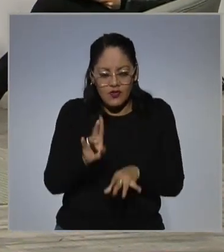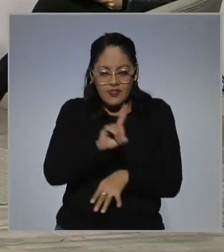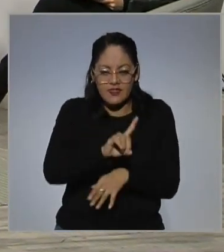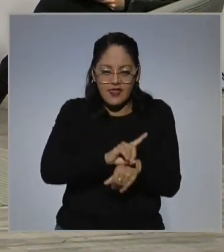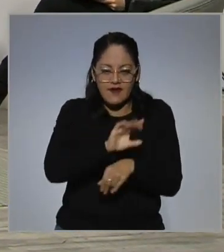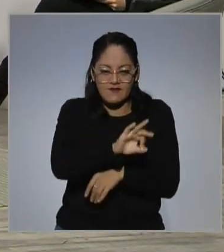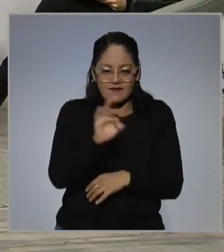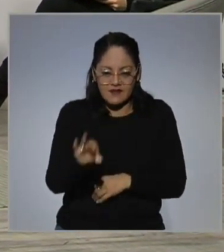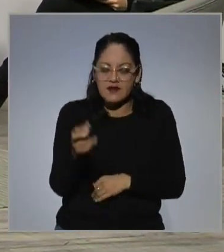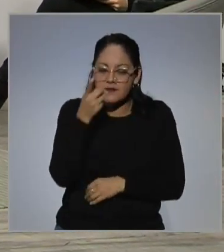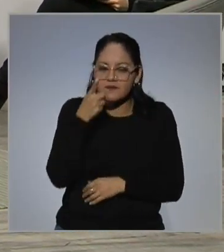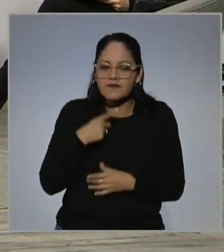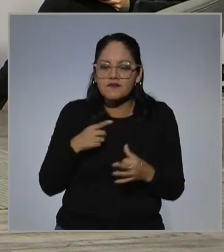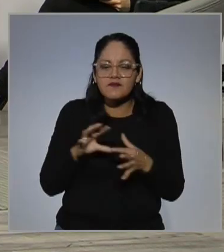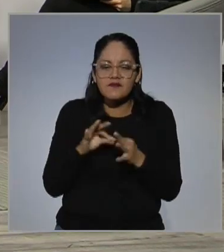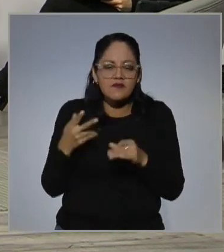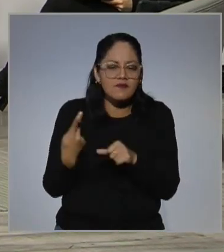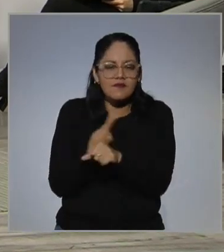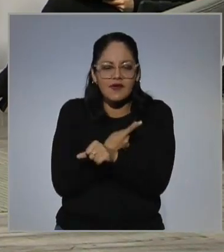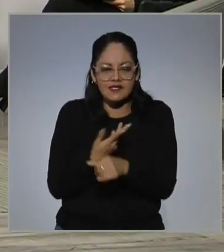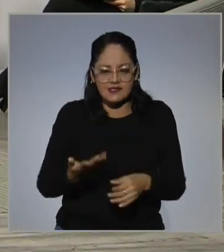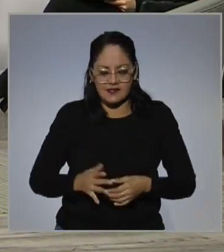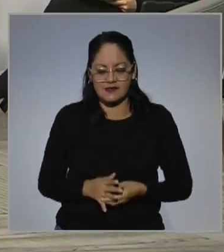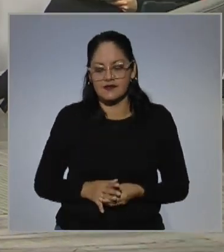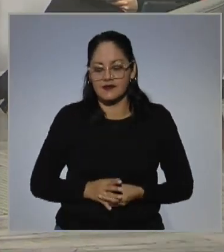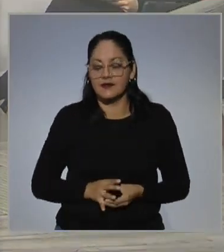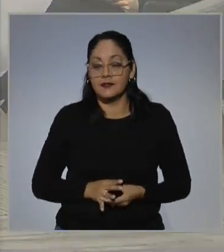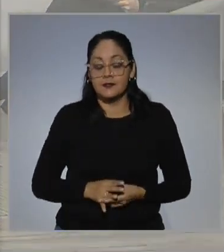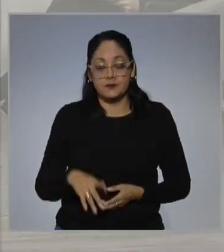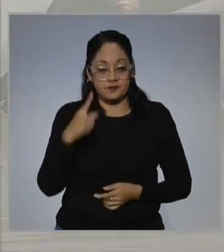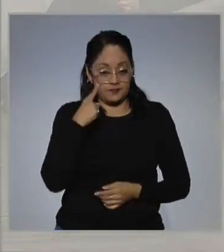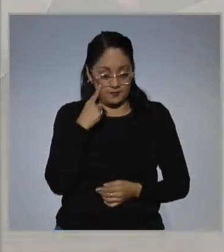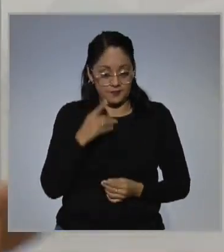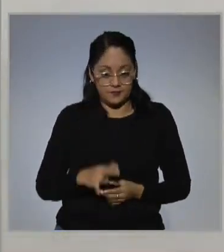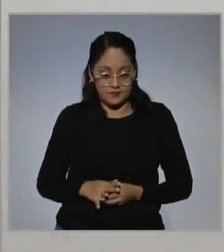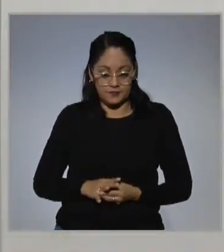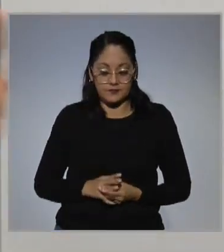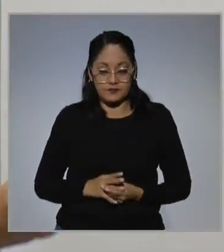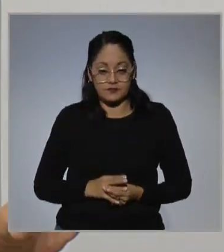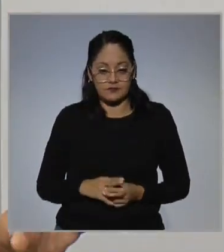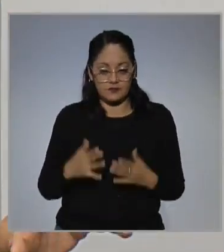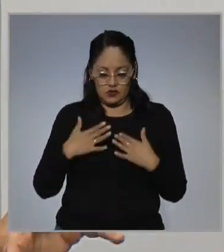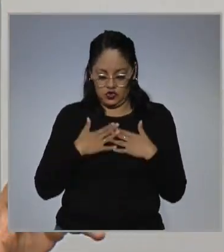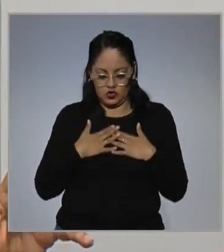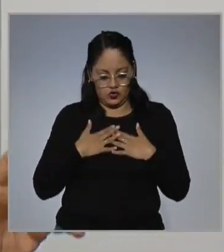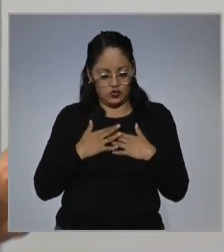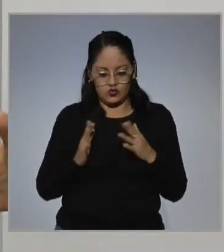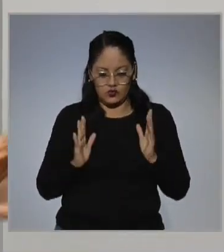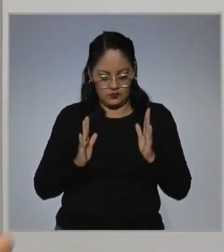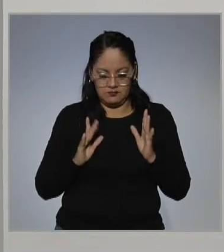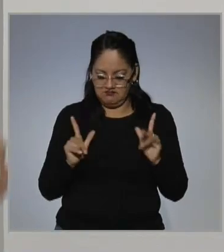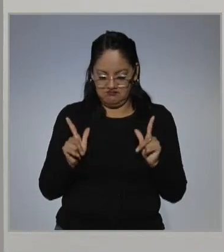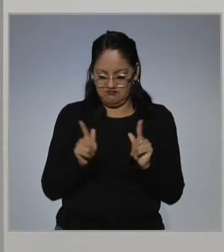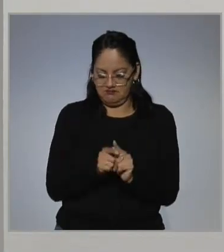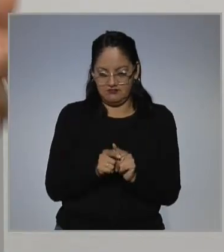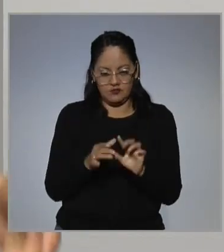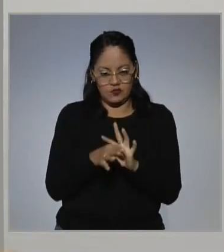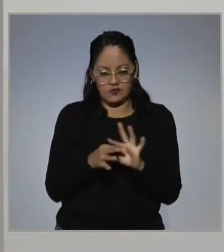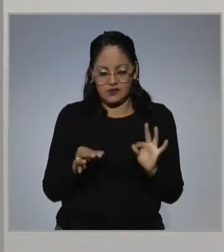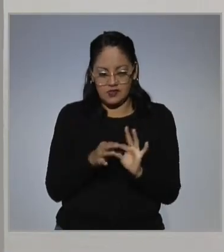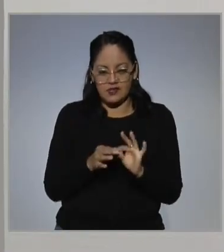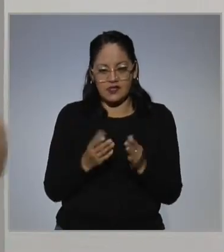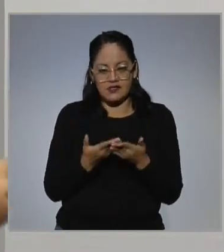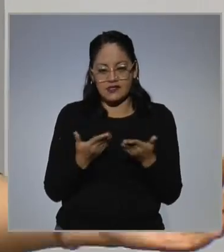fechas. Cuéntanos qué pasa con esto de la calavera. Mira, yo lo reduzco a esta parte.